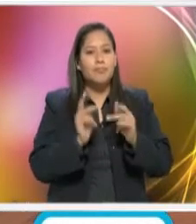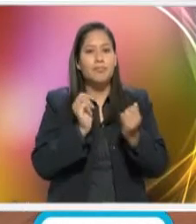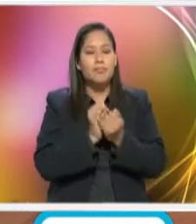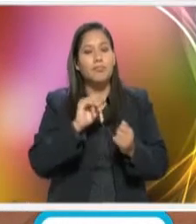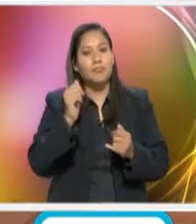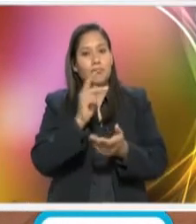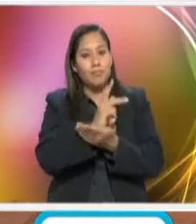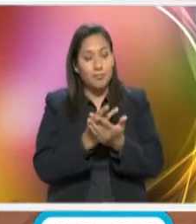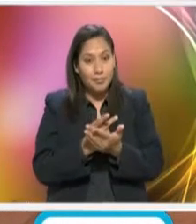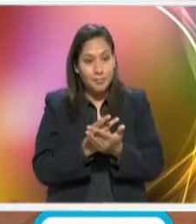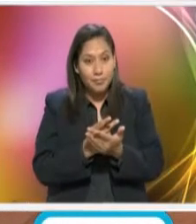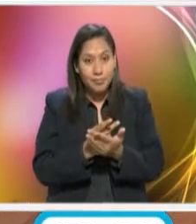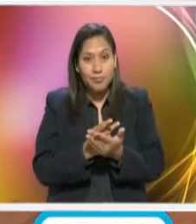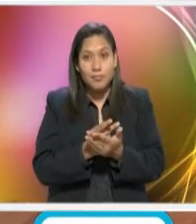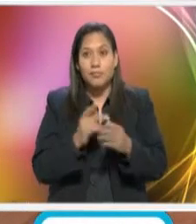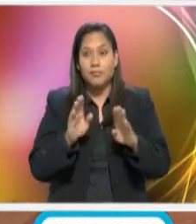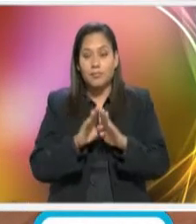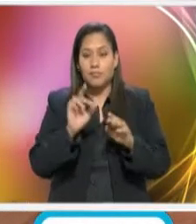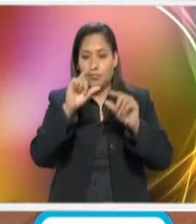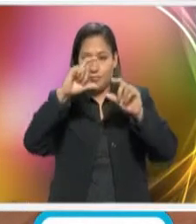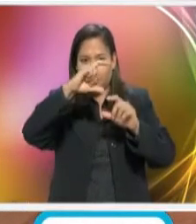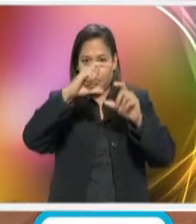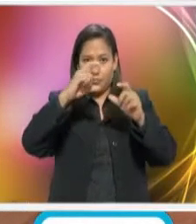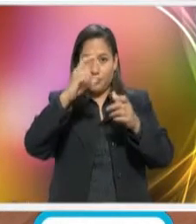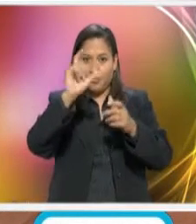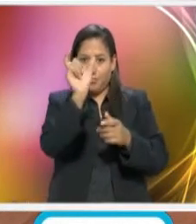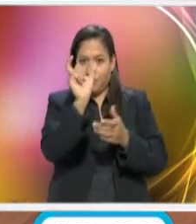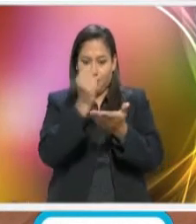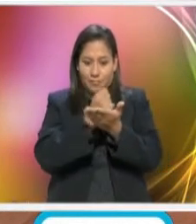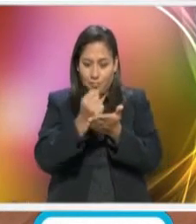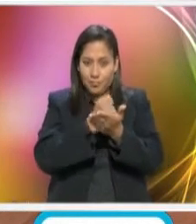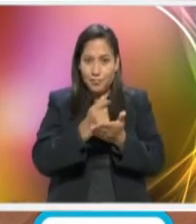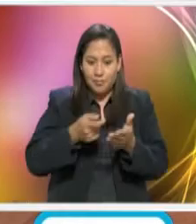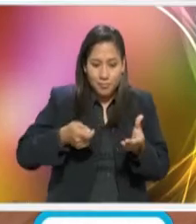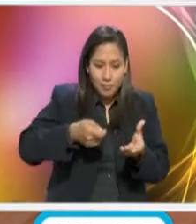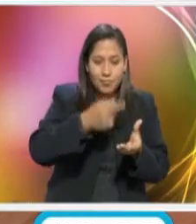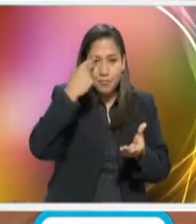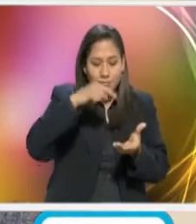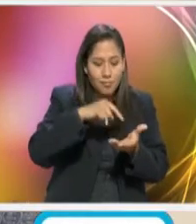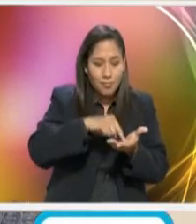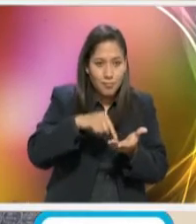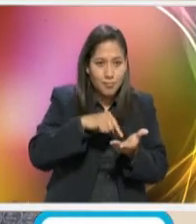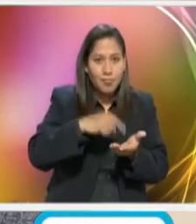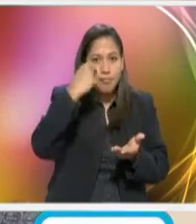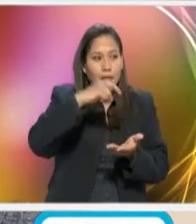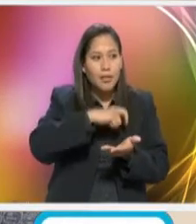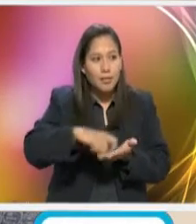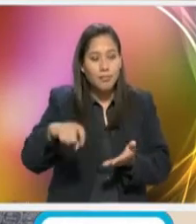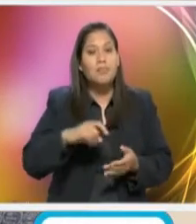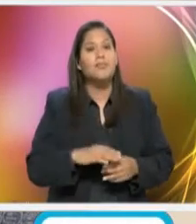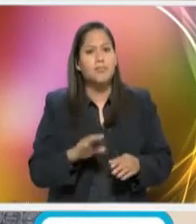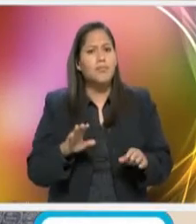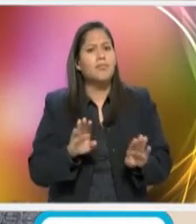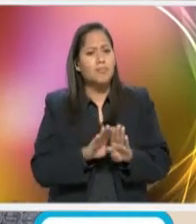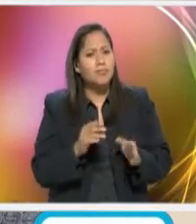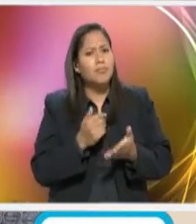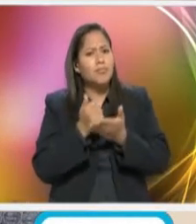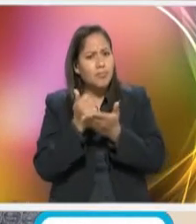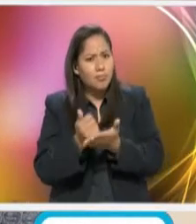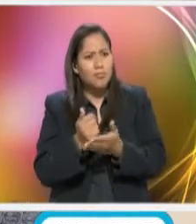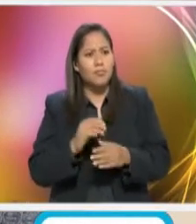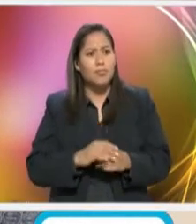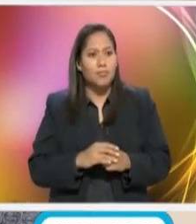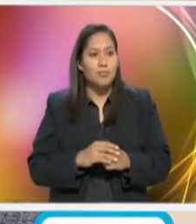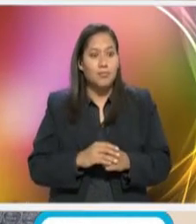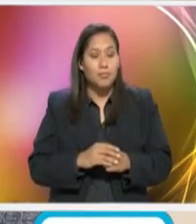otros programas acerca de la terminal punto de venta. ¿Cómo los ha ayudado? ¿Cómo ha evolucionado esto? O también, pues, cómo les